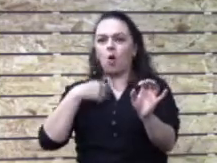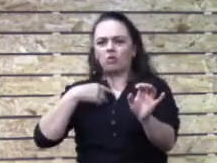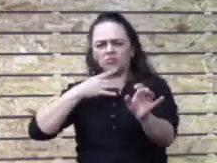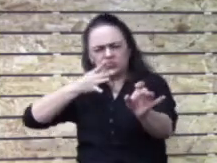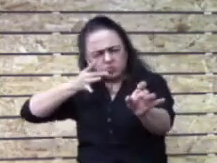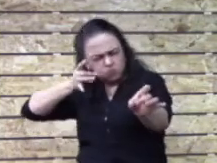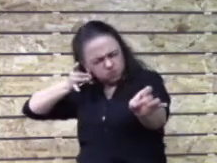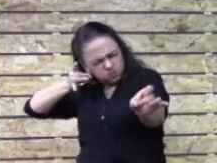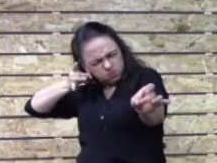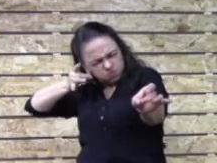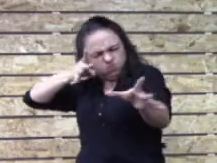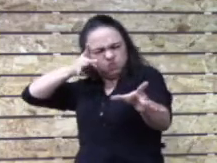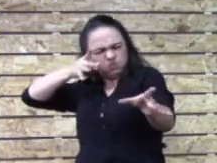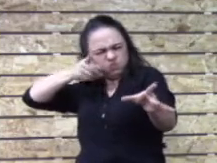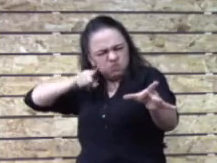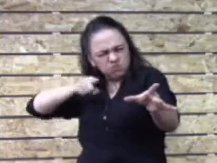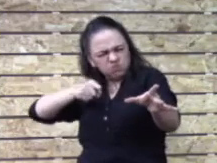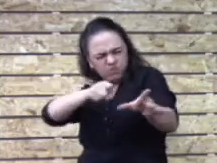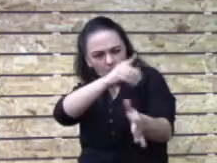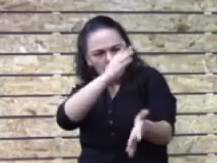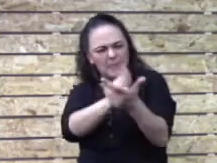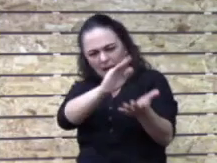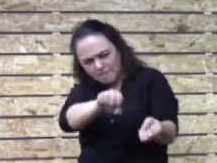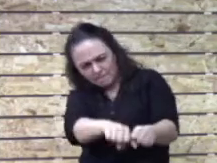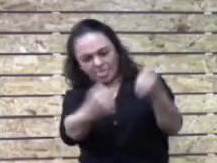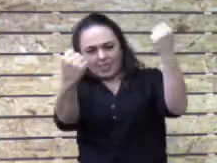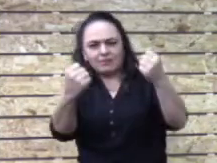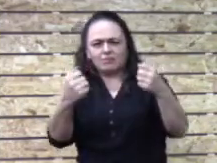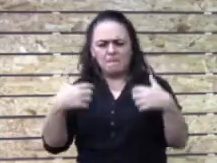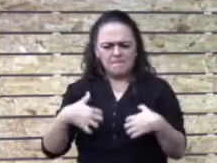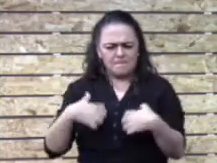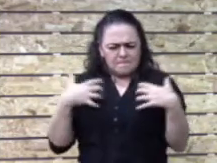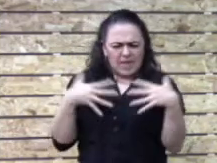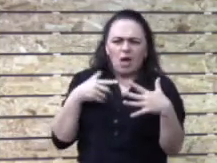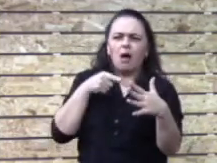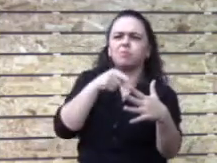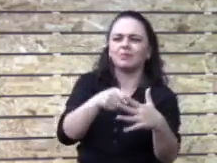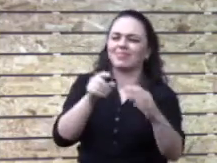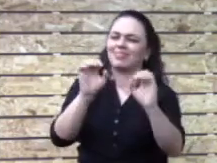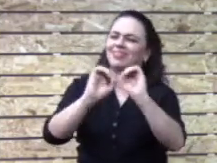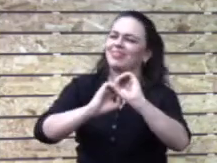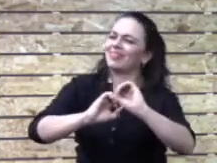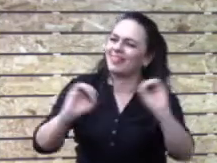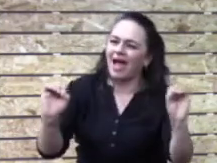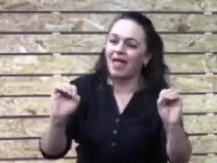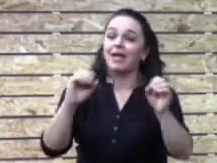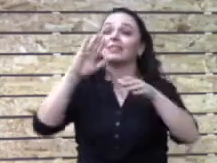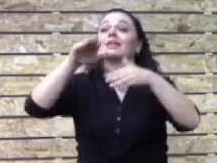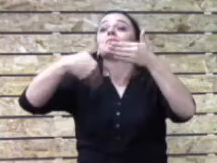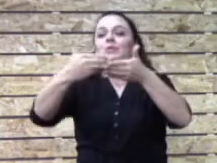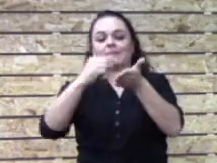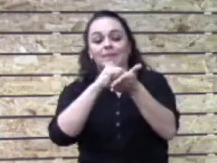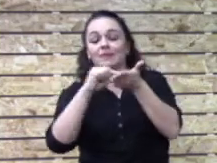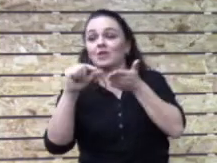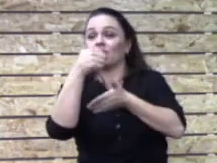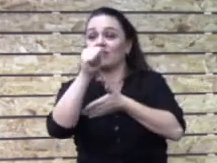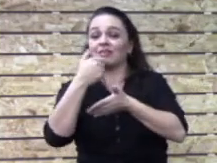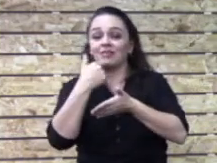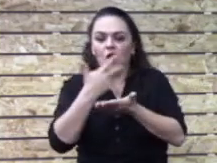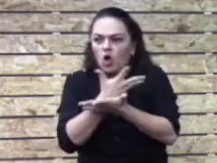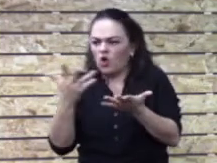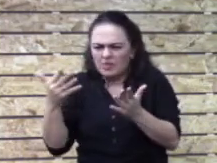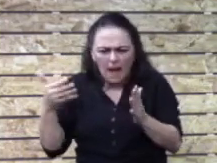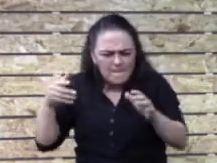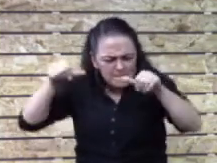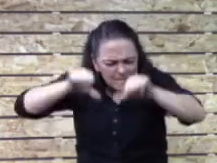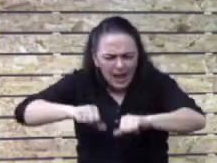temerás. Hay una promesa aquí de no temer. Y después en el verso 10, ningún mal habrá de sobrevenirte,